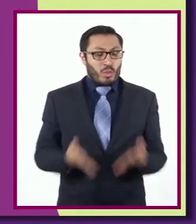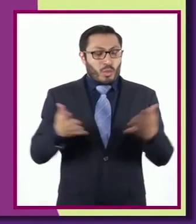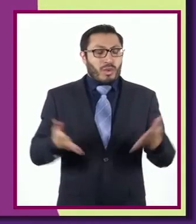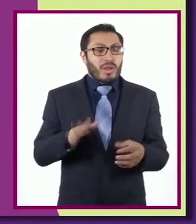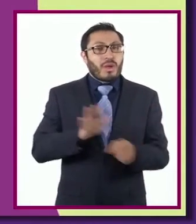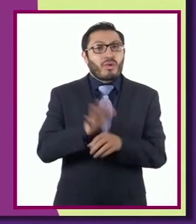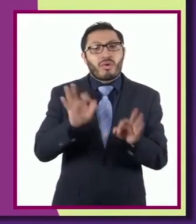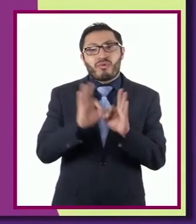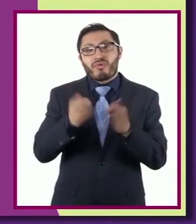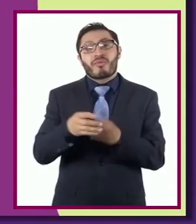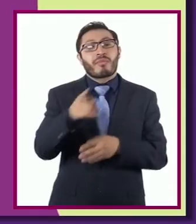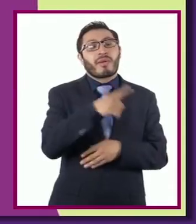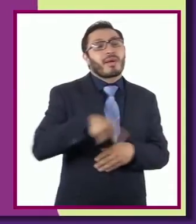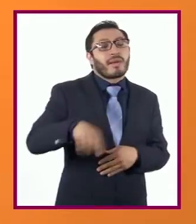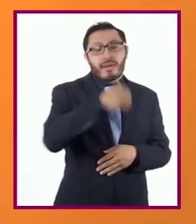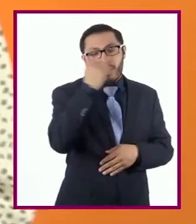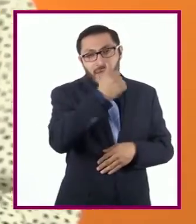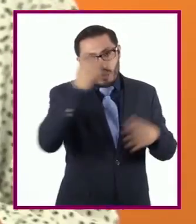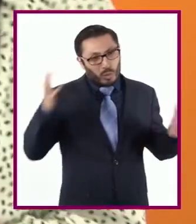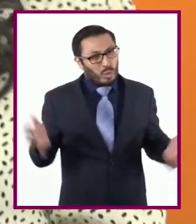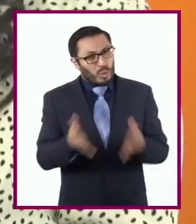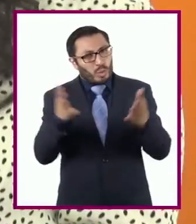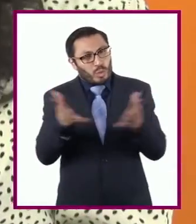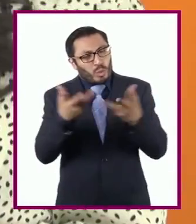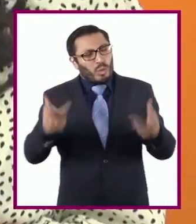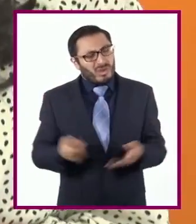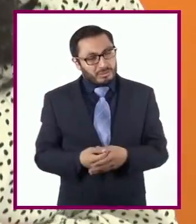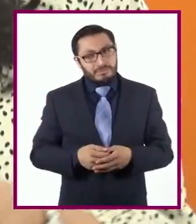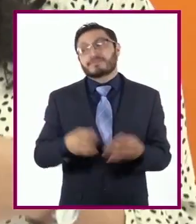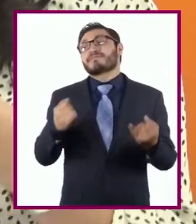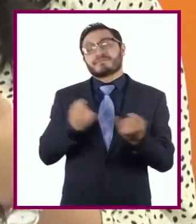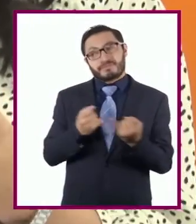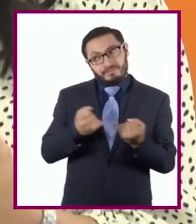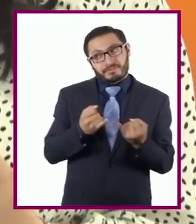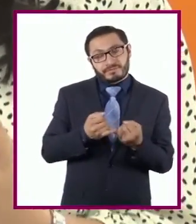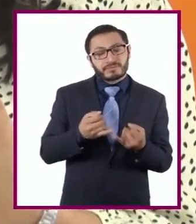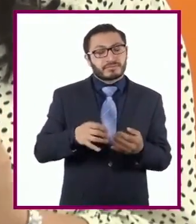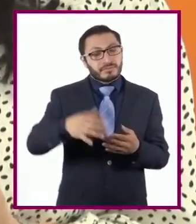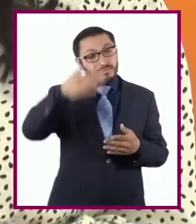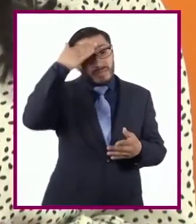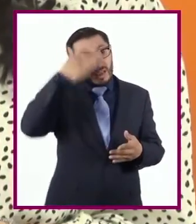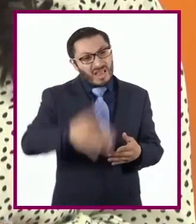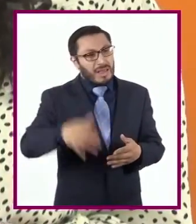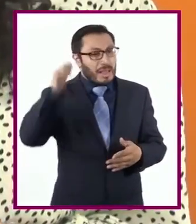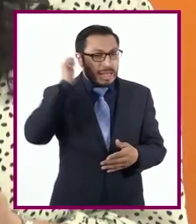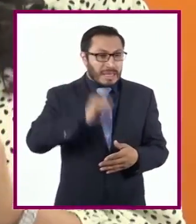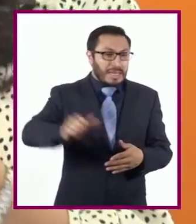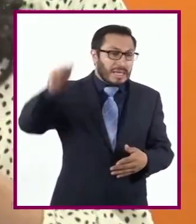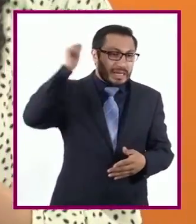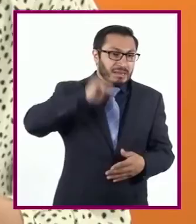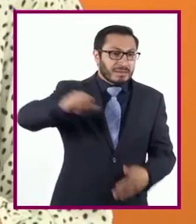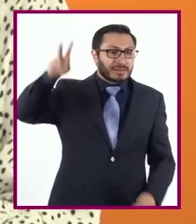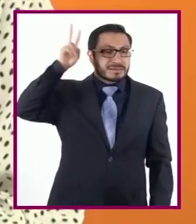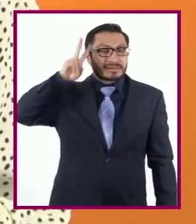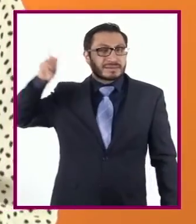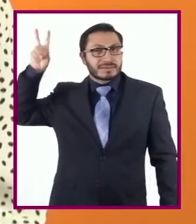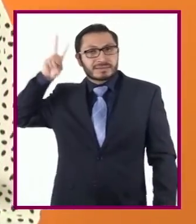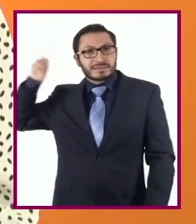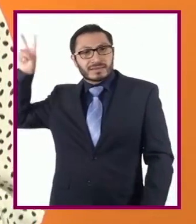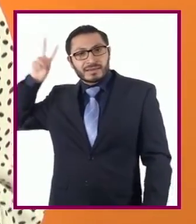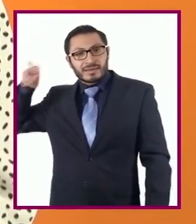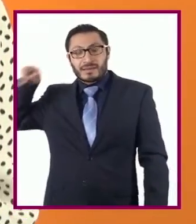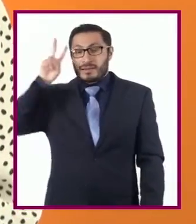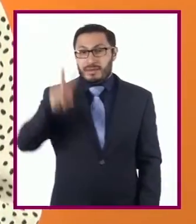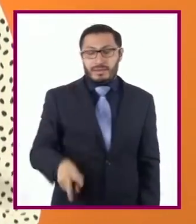pueden cultivarla? Pues de esta manera, sabiendo que siempre pueden soñar y que de verdad yo les